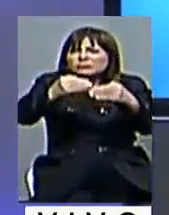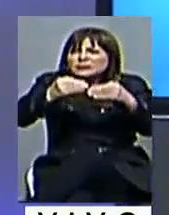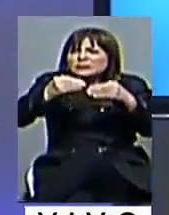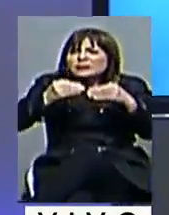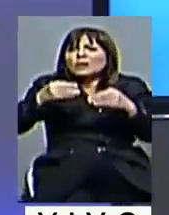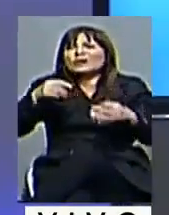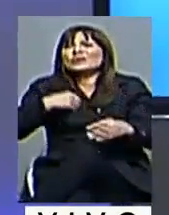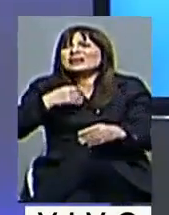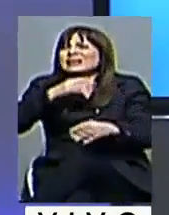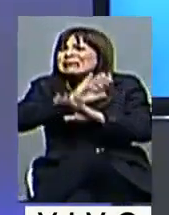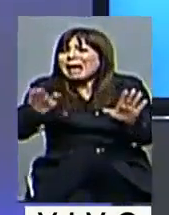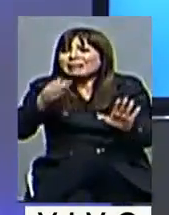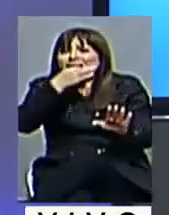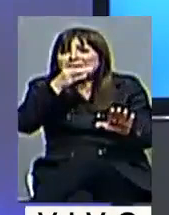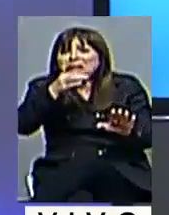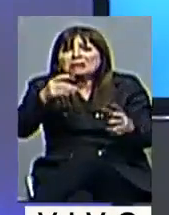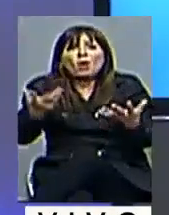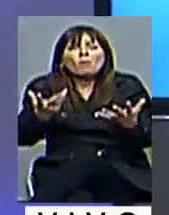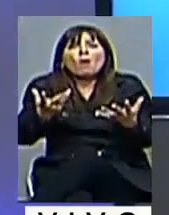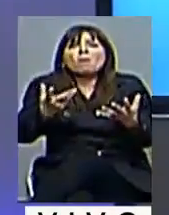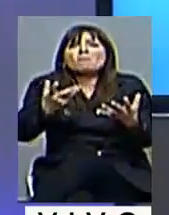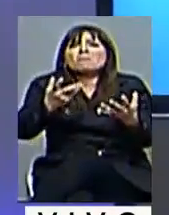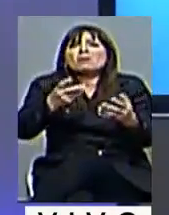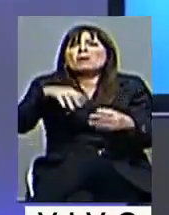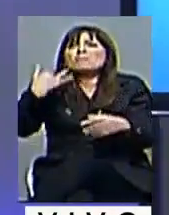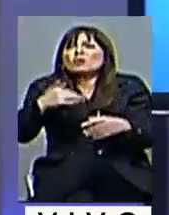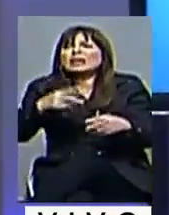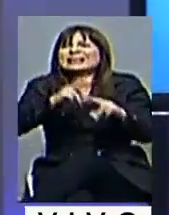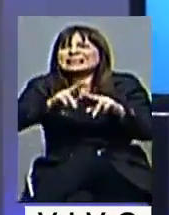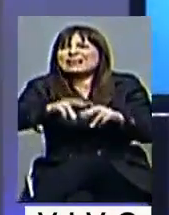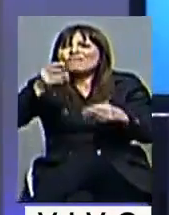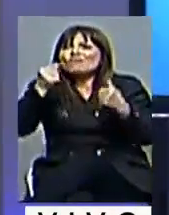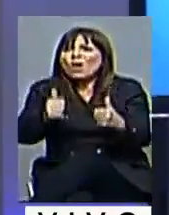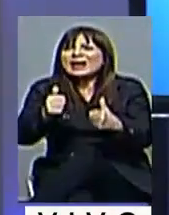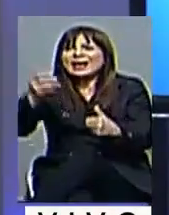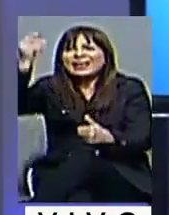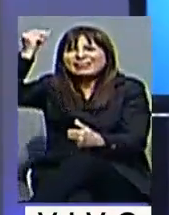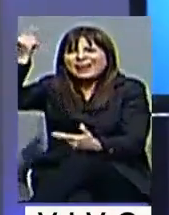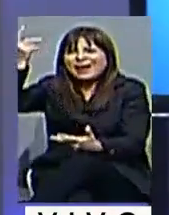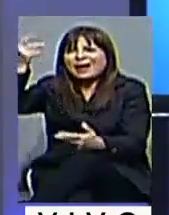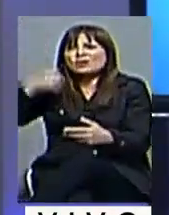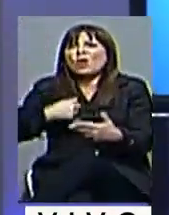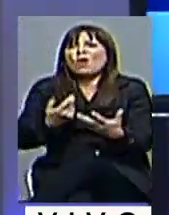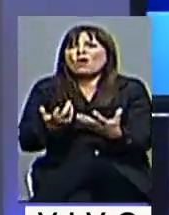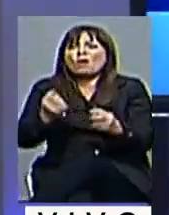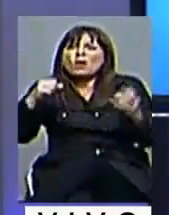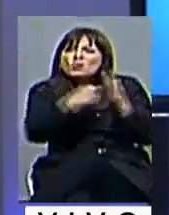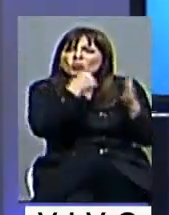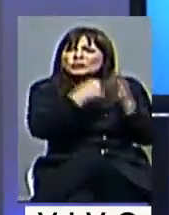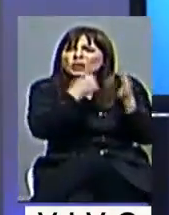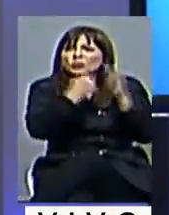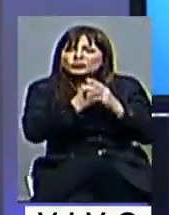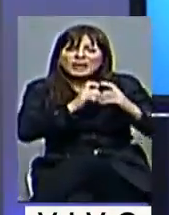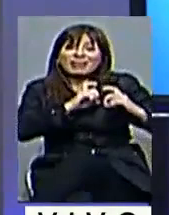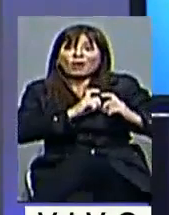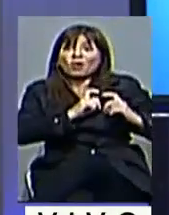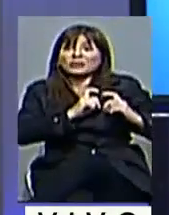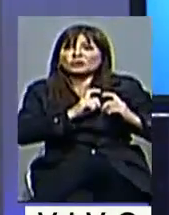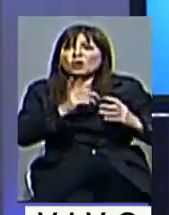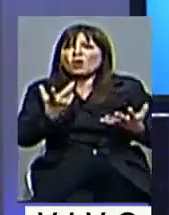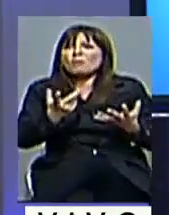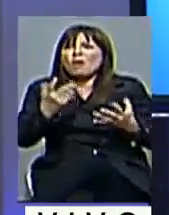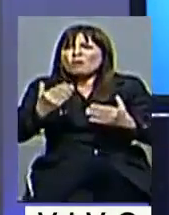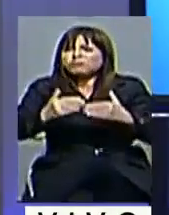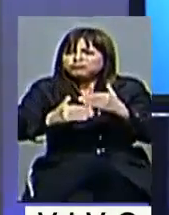buenas reformas cuando estaba Peñilillo, Arena, sino que lo más importante, o sea, la lucha de corazón en la que estaban, era mover la cerca. Y eso yo creo que se